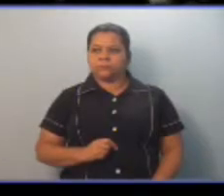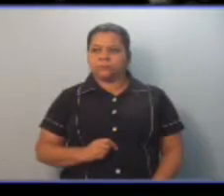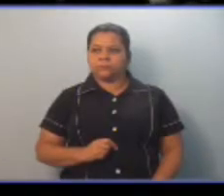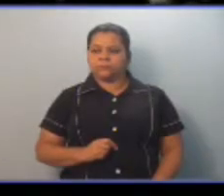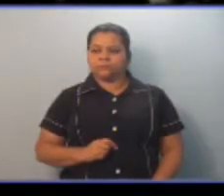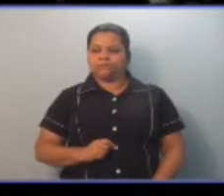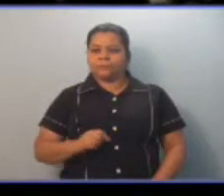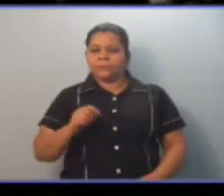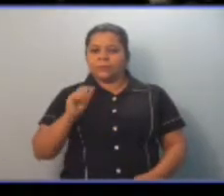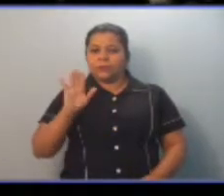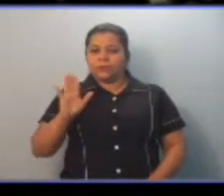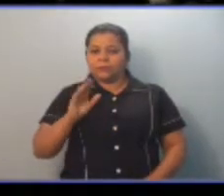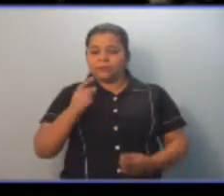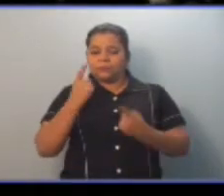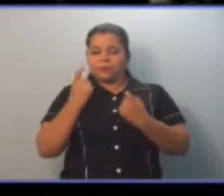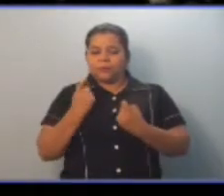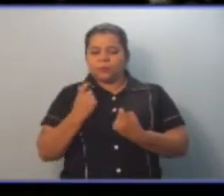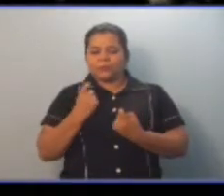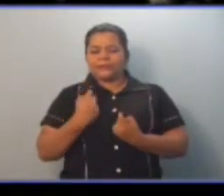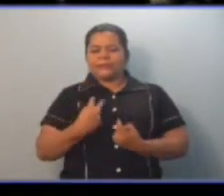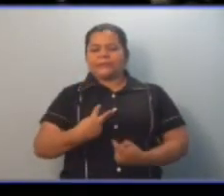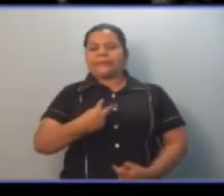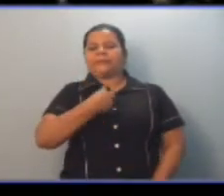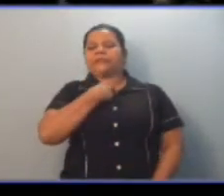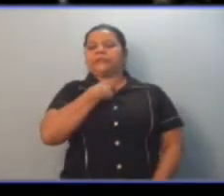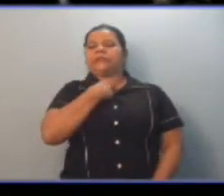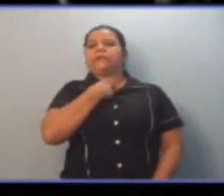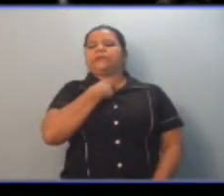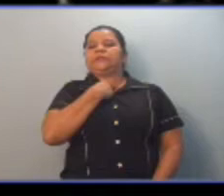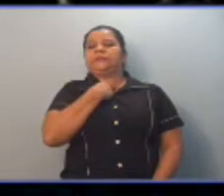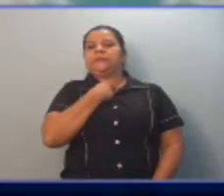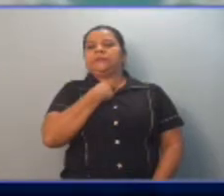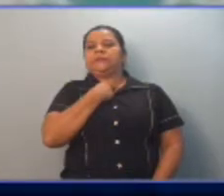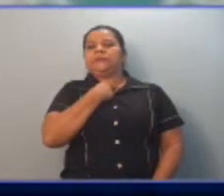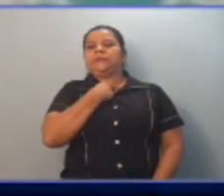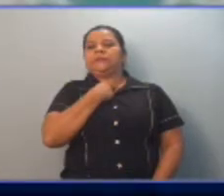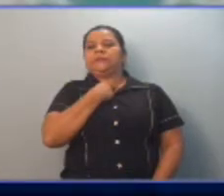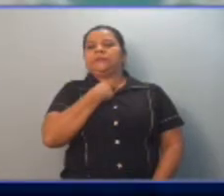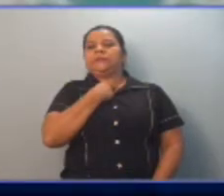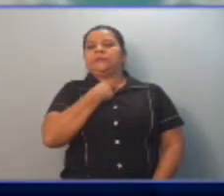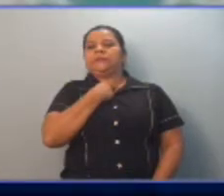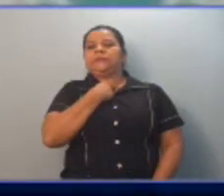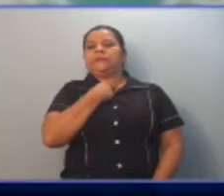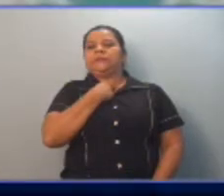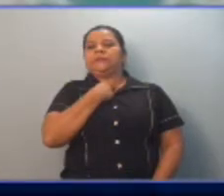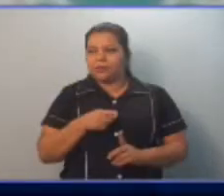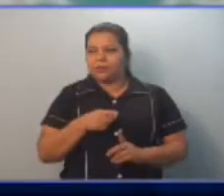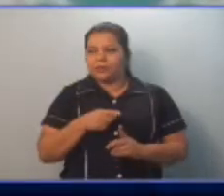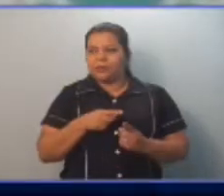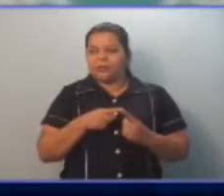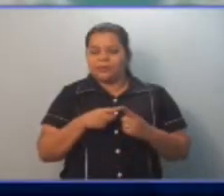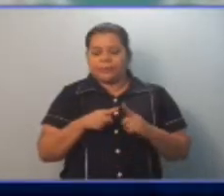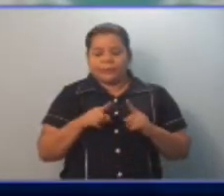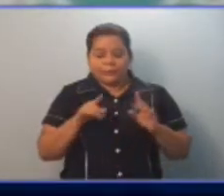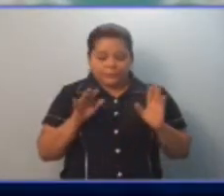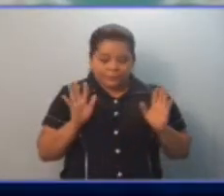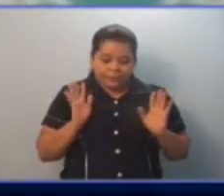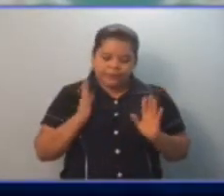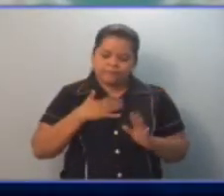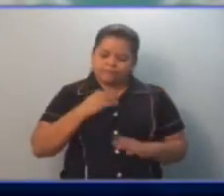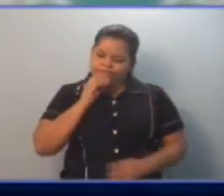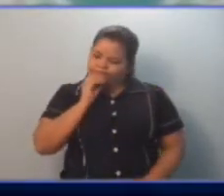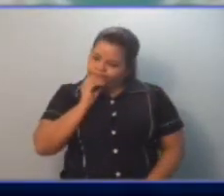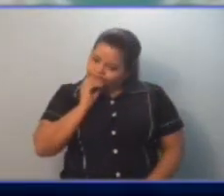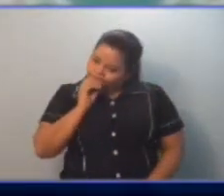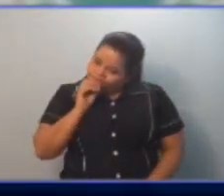Esa pregunta es para punchar a cualquier candidato así en sus pretensiones, pero le voy a responder.